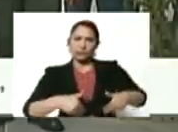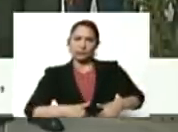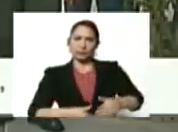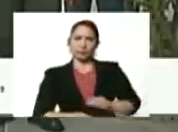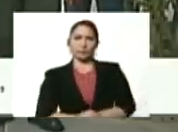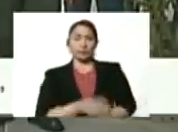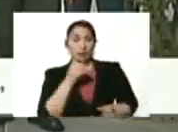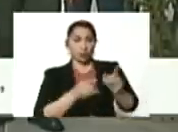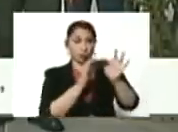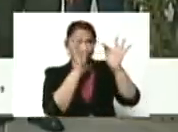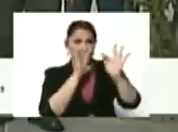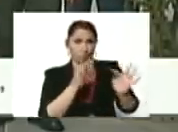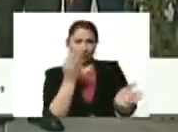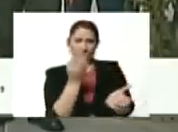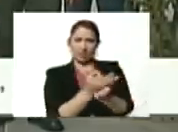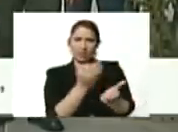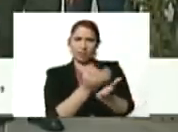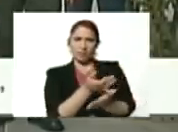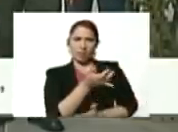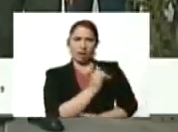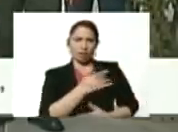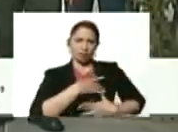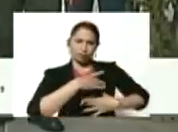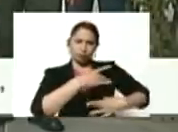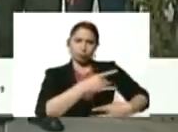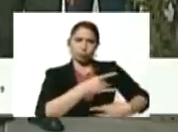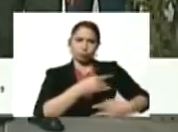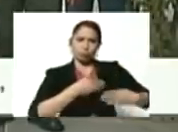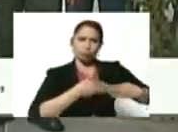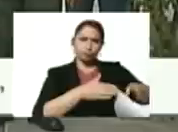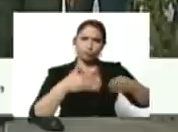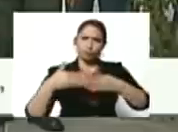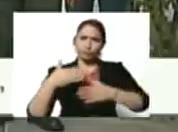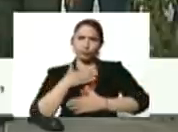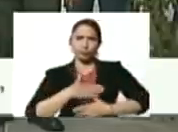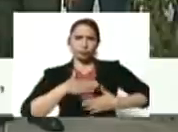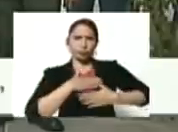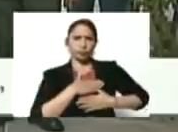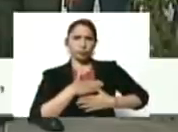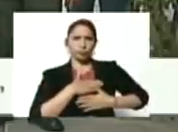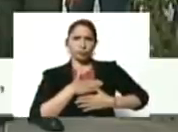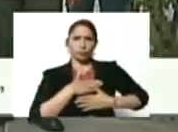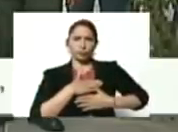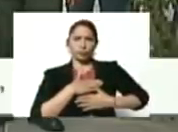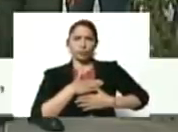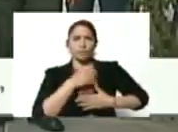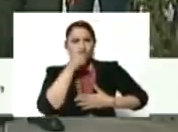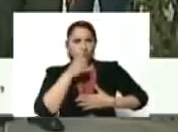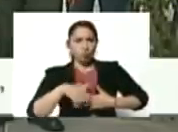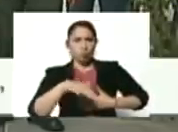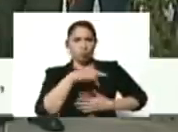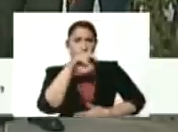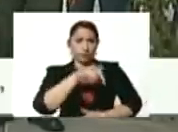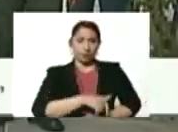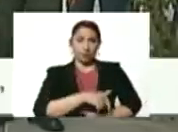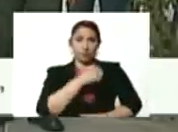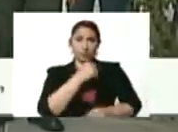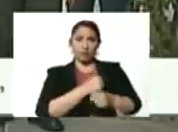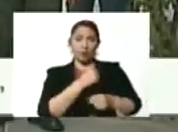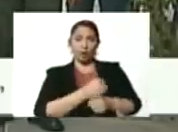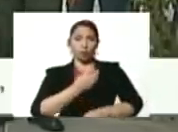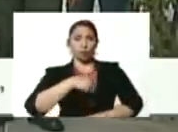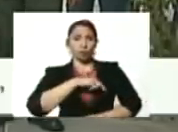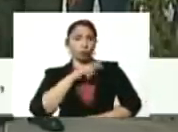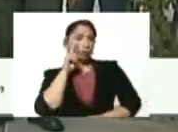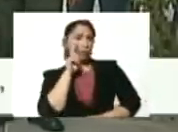de alguna manera siempre está interesado en garantizar el bienestar común, el bienestar del pueblo. Y es aquí en estas obras donde vemos,